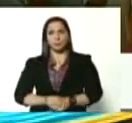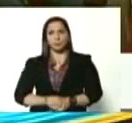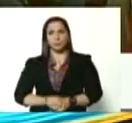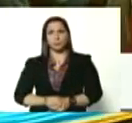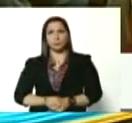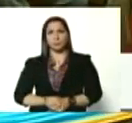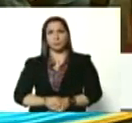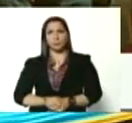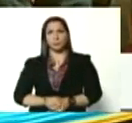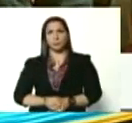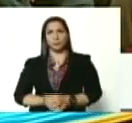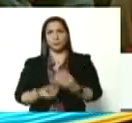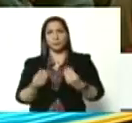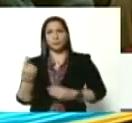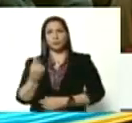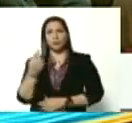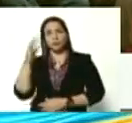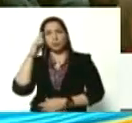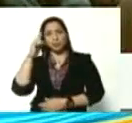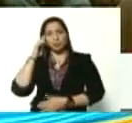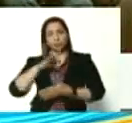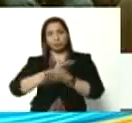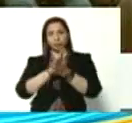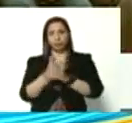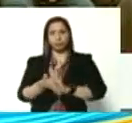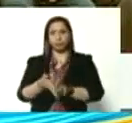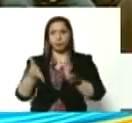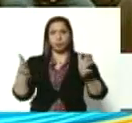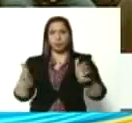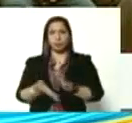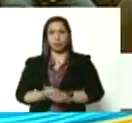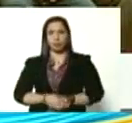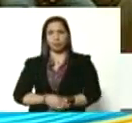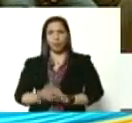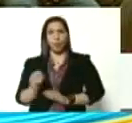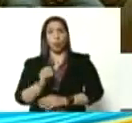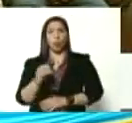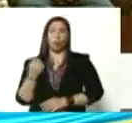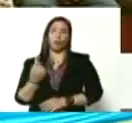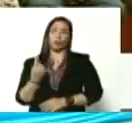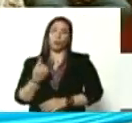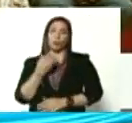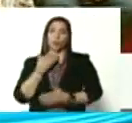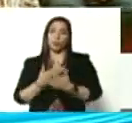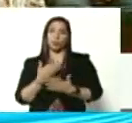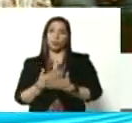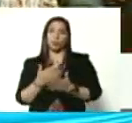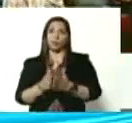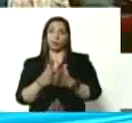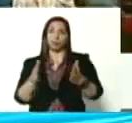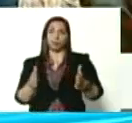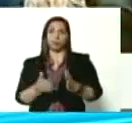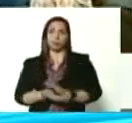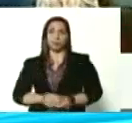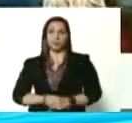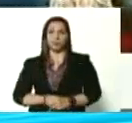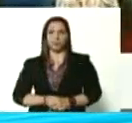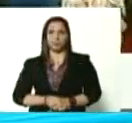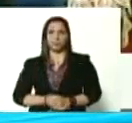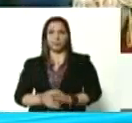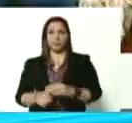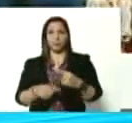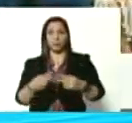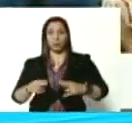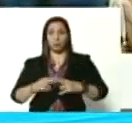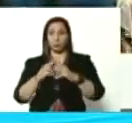como única razón a acabar con las grandes o únicas propuestas las grandes colas de una supuesta escasez después